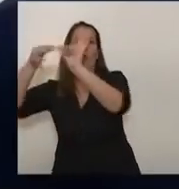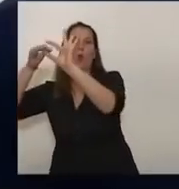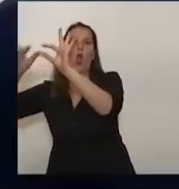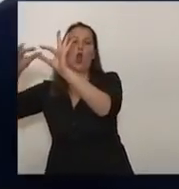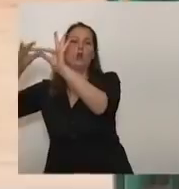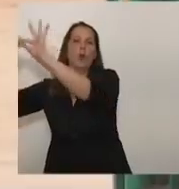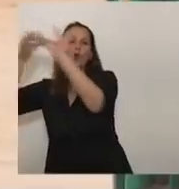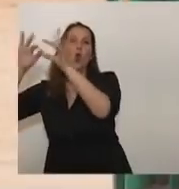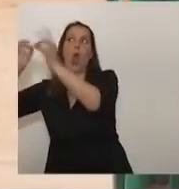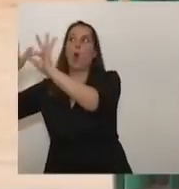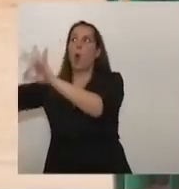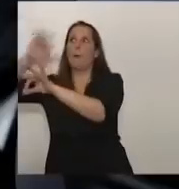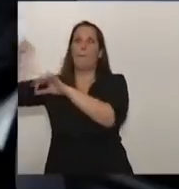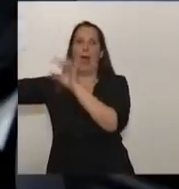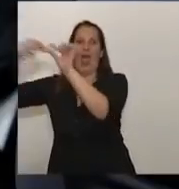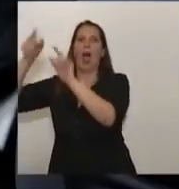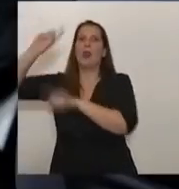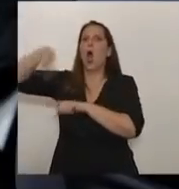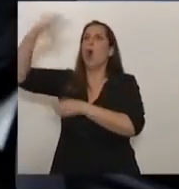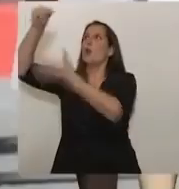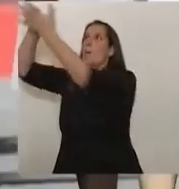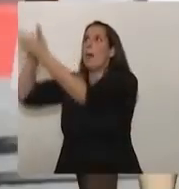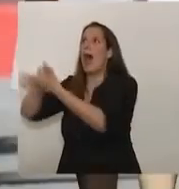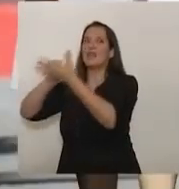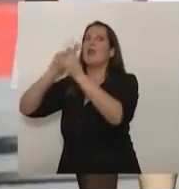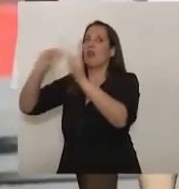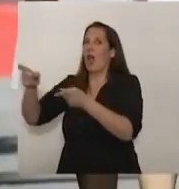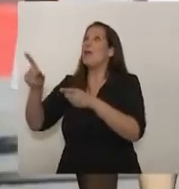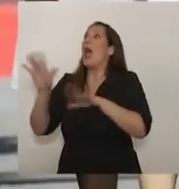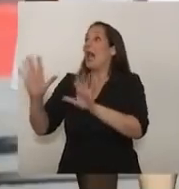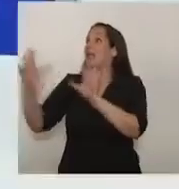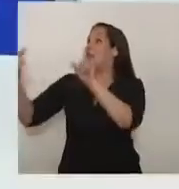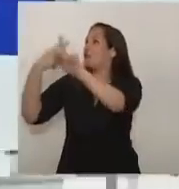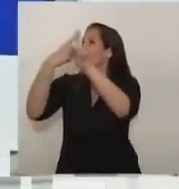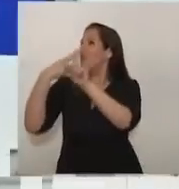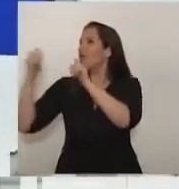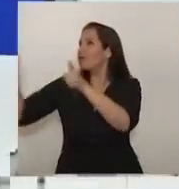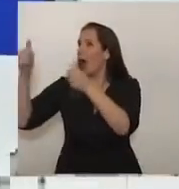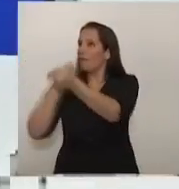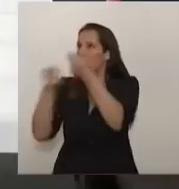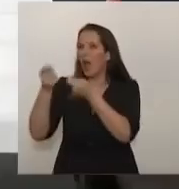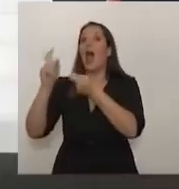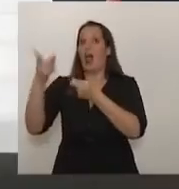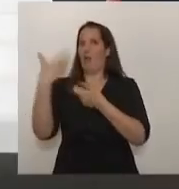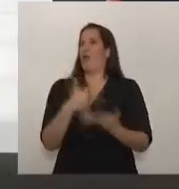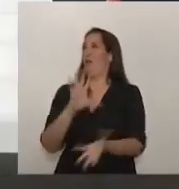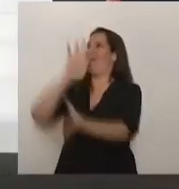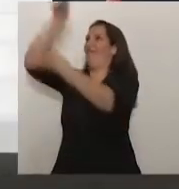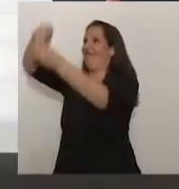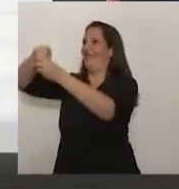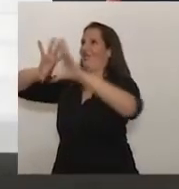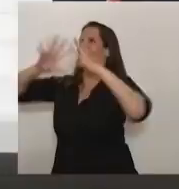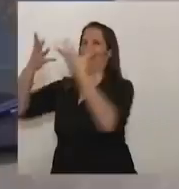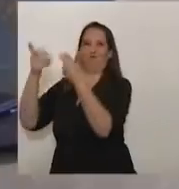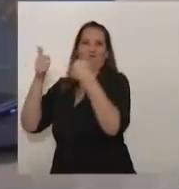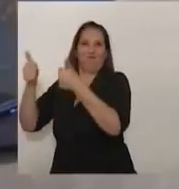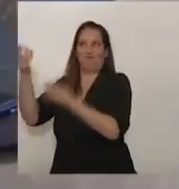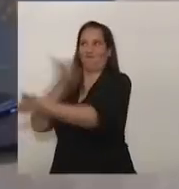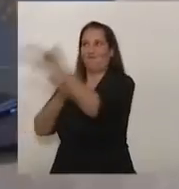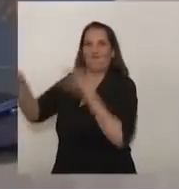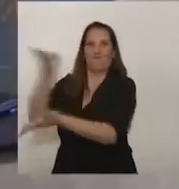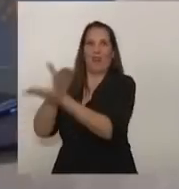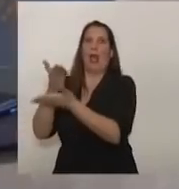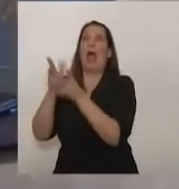nos permitirán incorporarnos a la globalización con tiempo y una hoja de ruta clara. No perdamos eso.